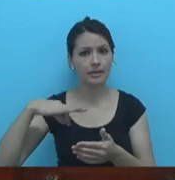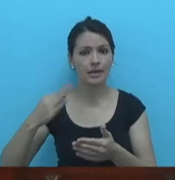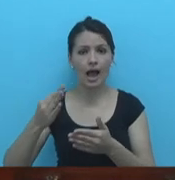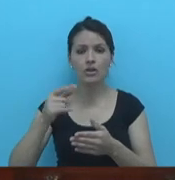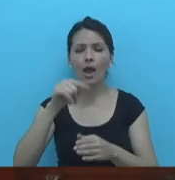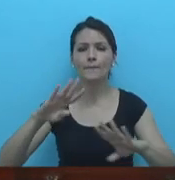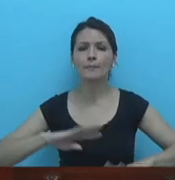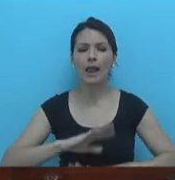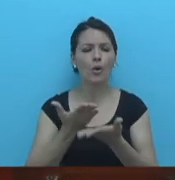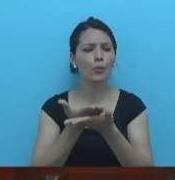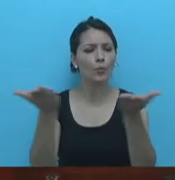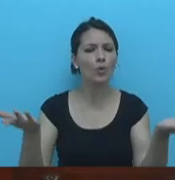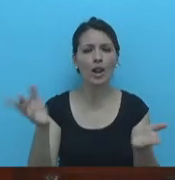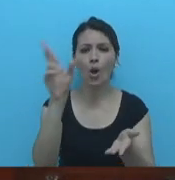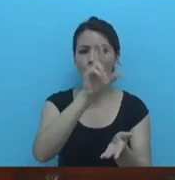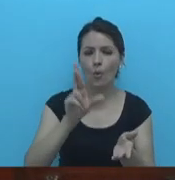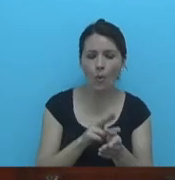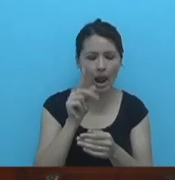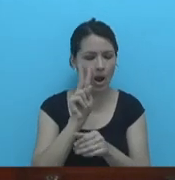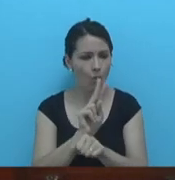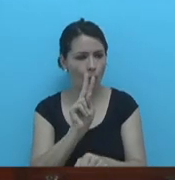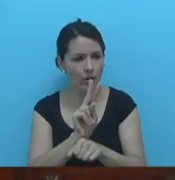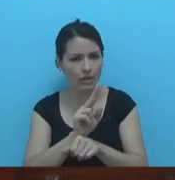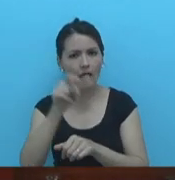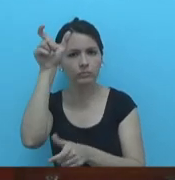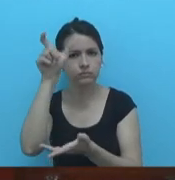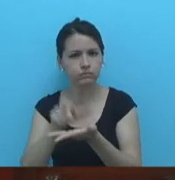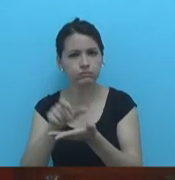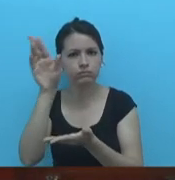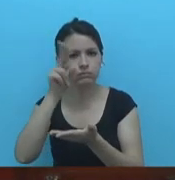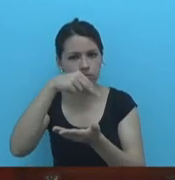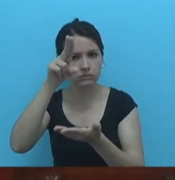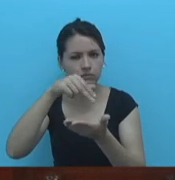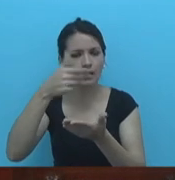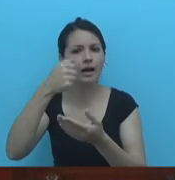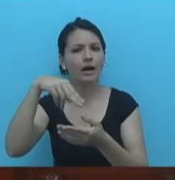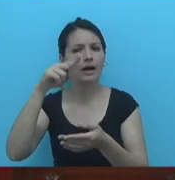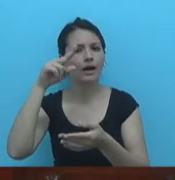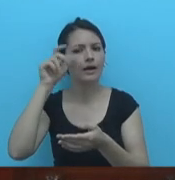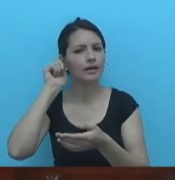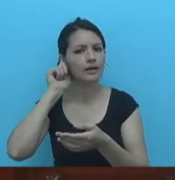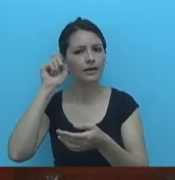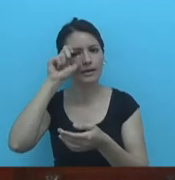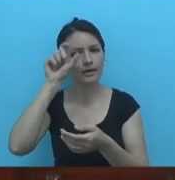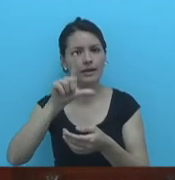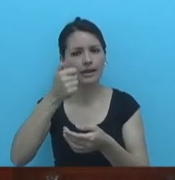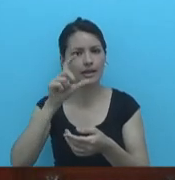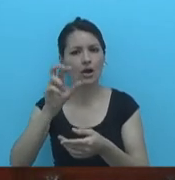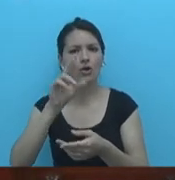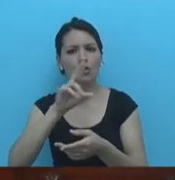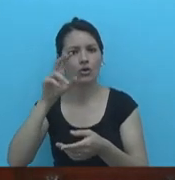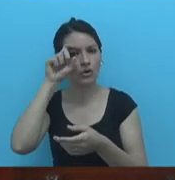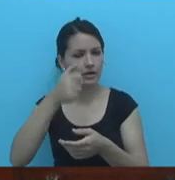la muestra Mujeres Alertas, del artista Ángela Correa, que invita a reflexionar sobre la situación de las mujeres en la